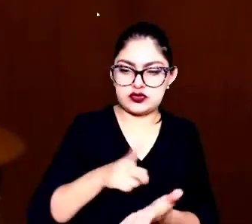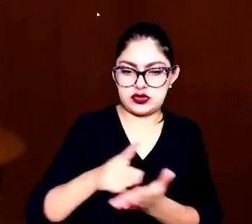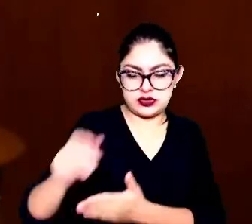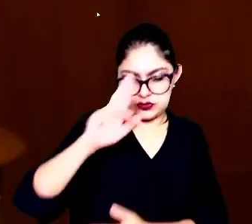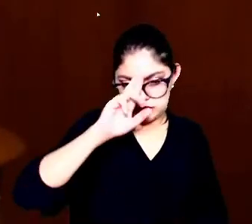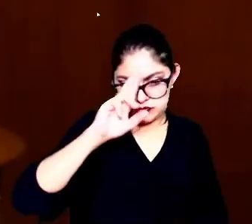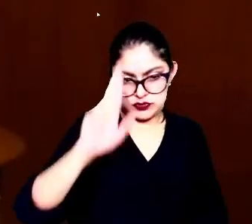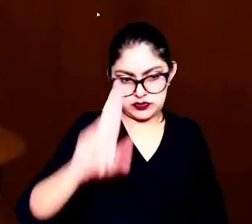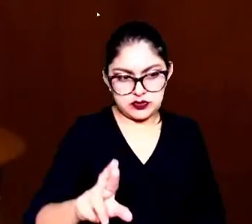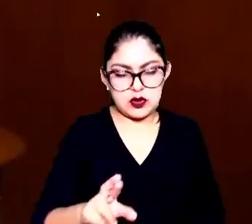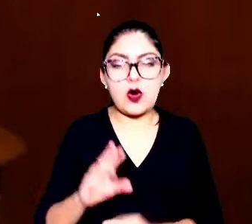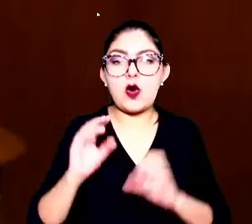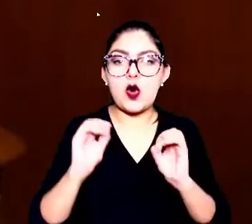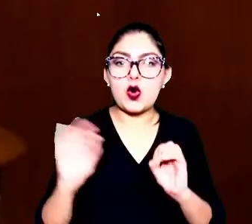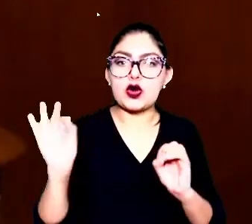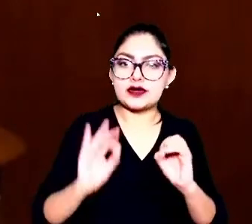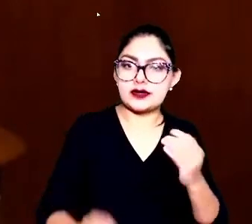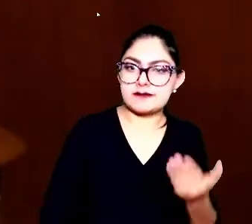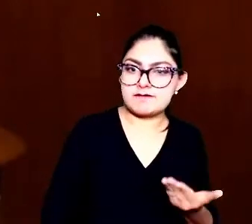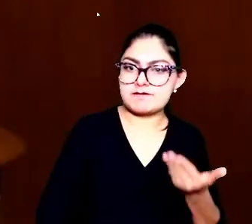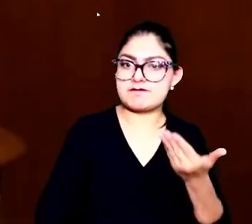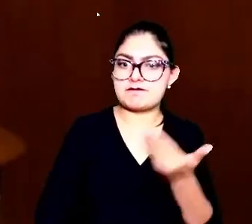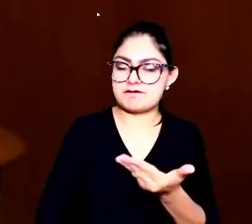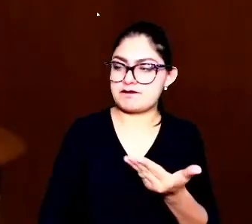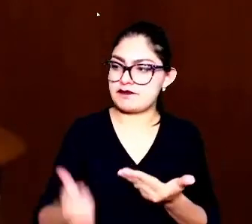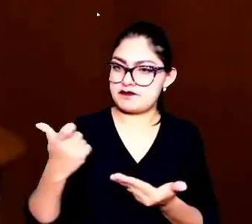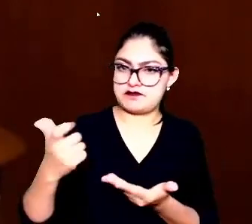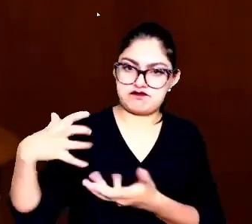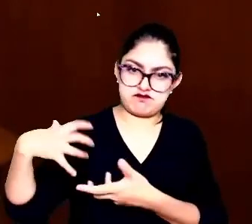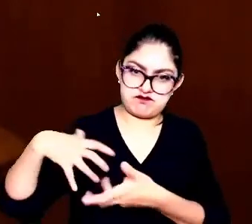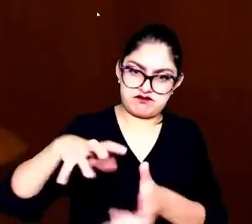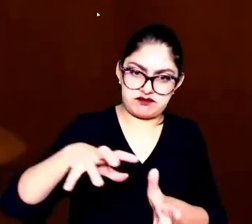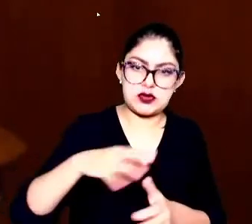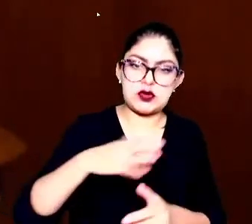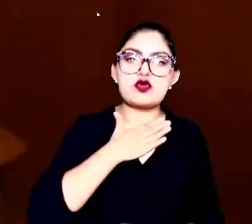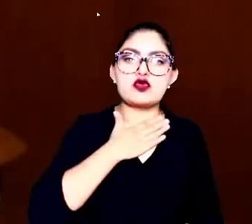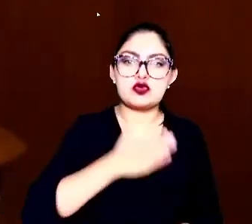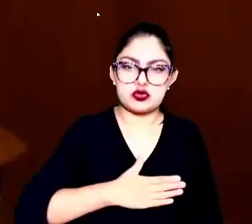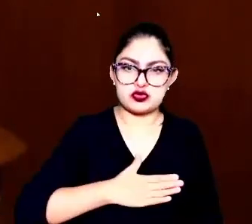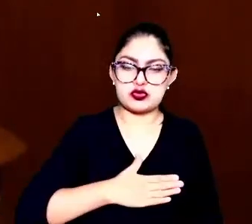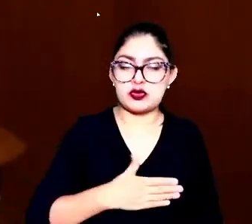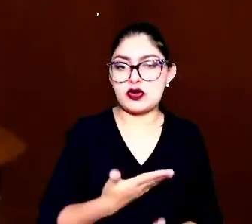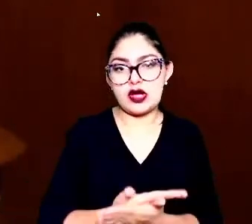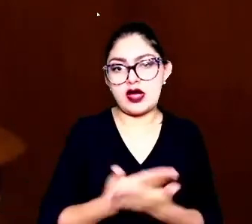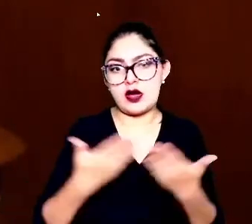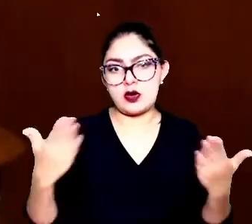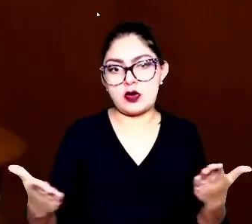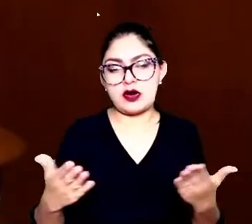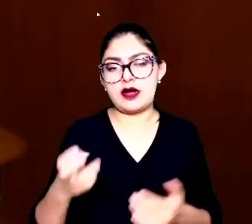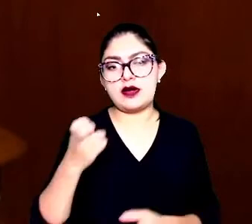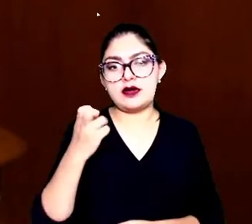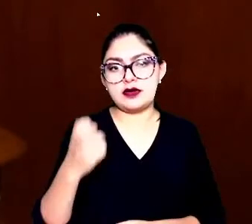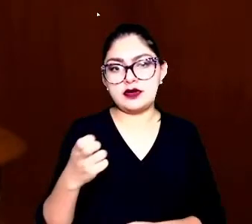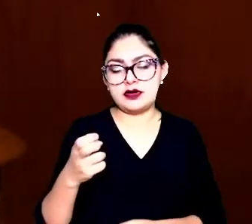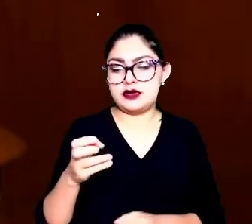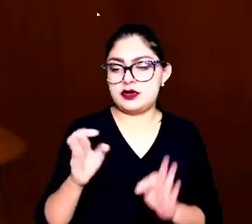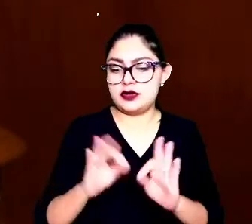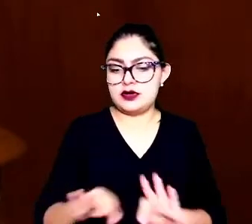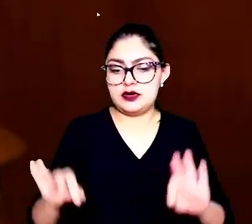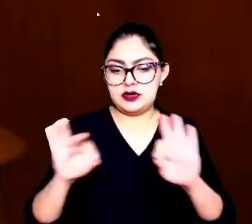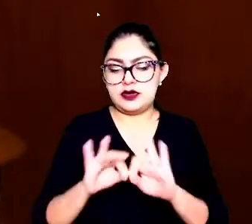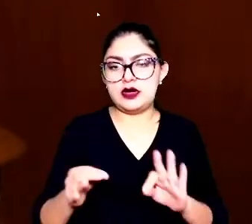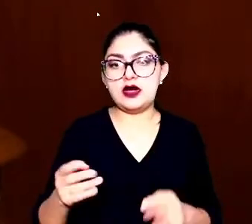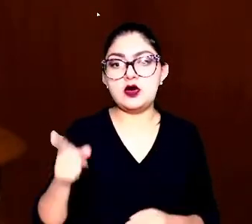solicitar un finiquito justo por esto Es evidente que de los servicios de un abogado